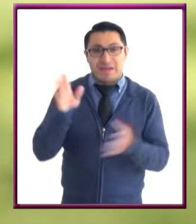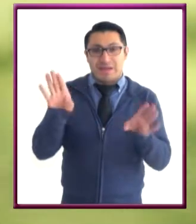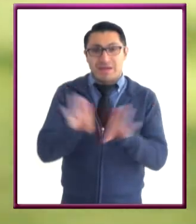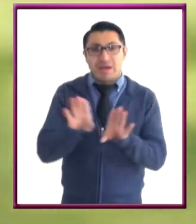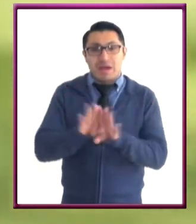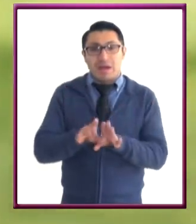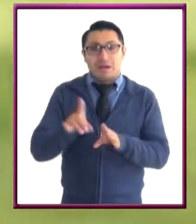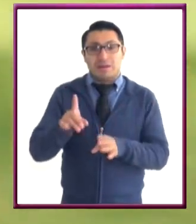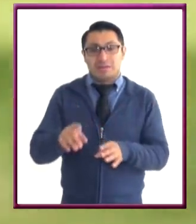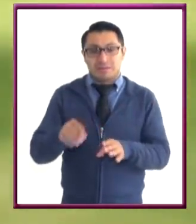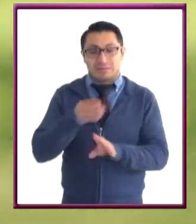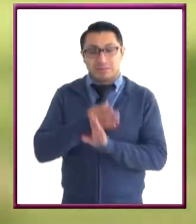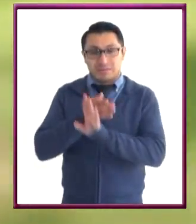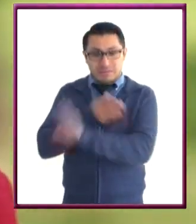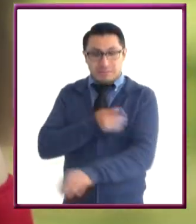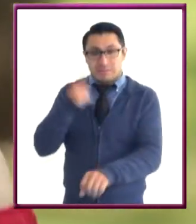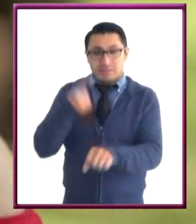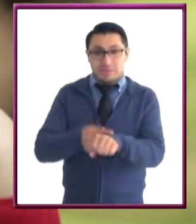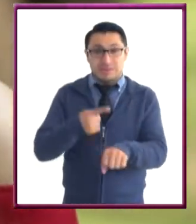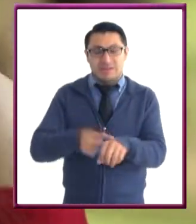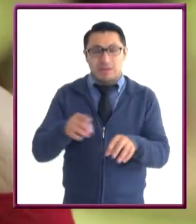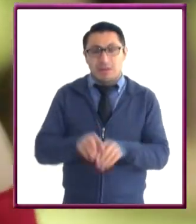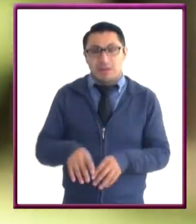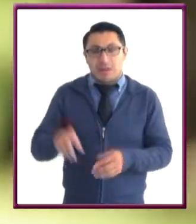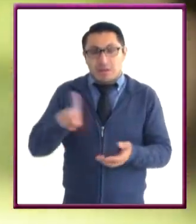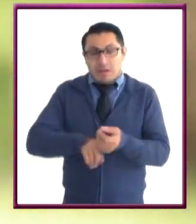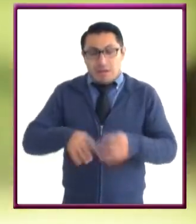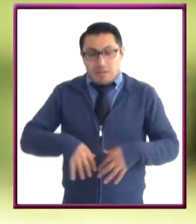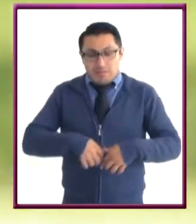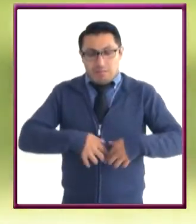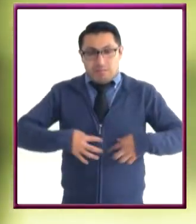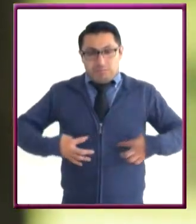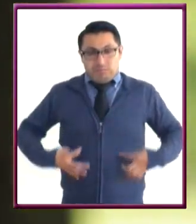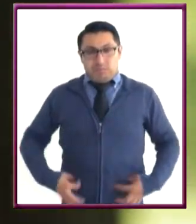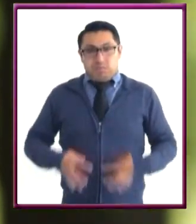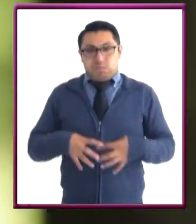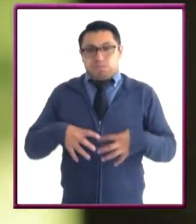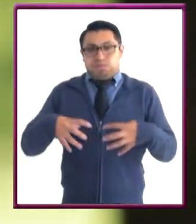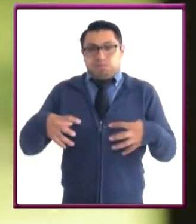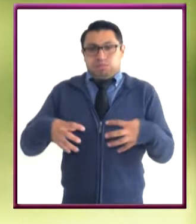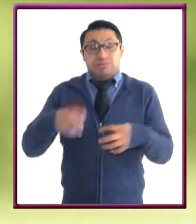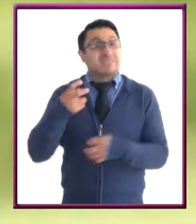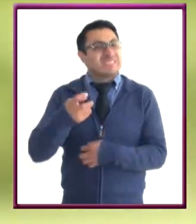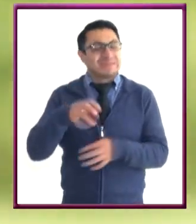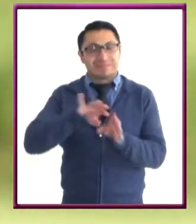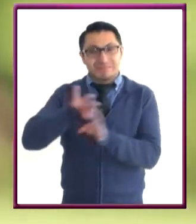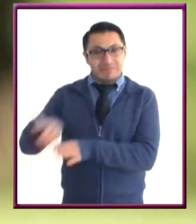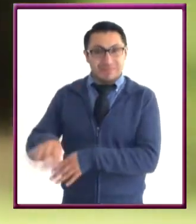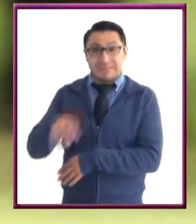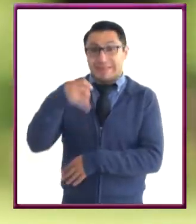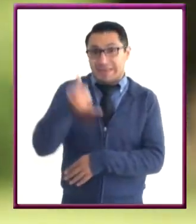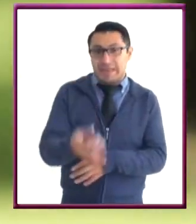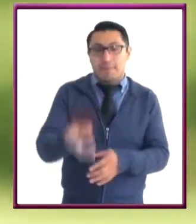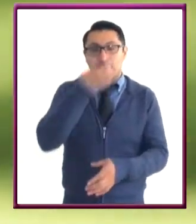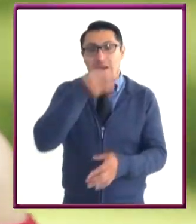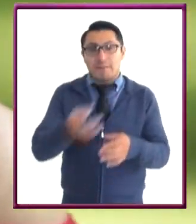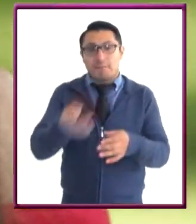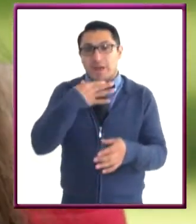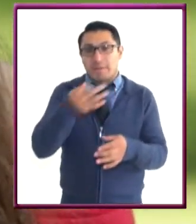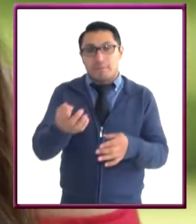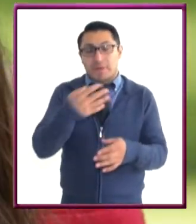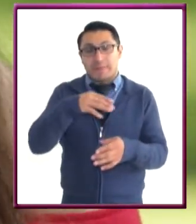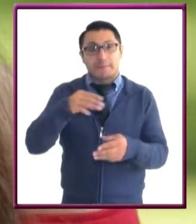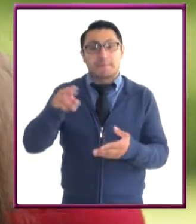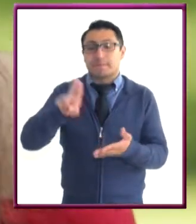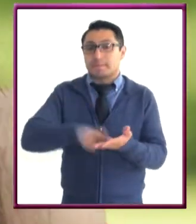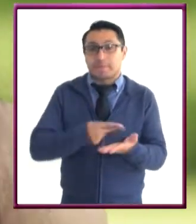la diverticulitis, que es la inflamación de unas bolsitas en el intestino grueso. Y las palomitas sin mantequilla